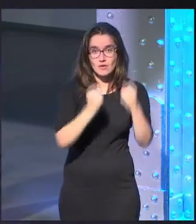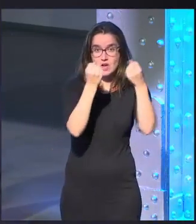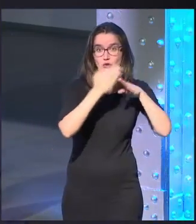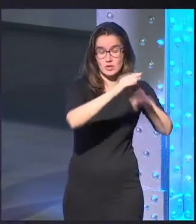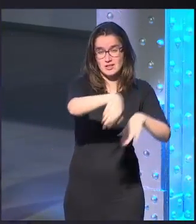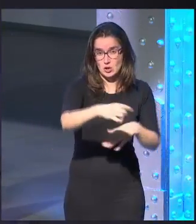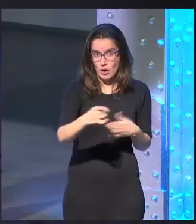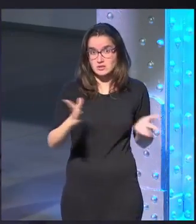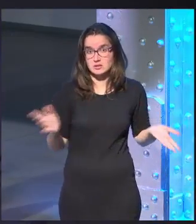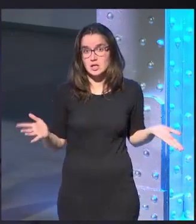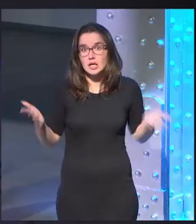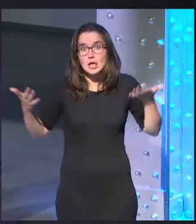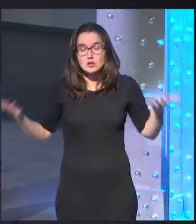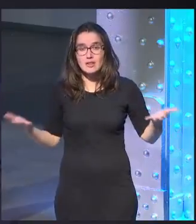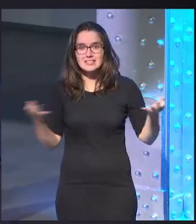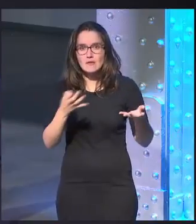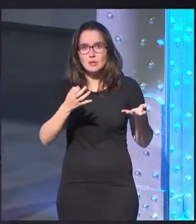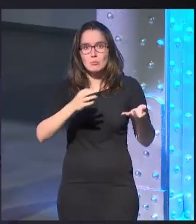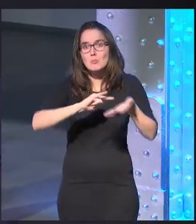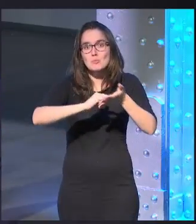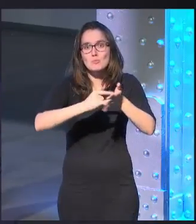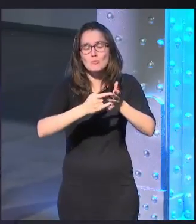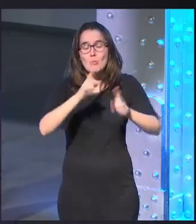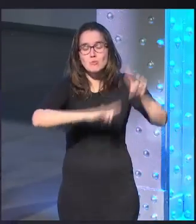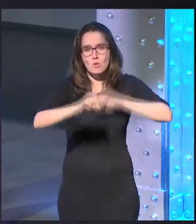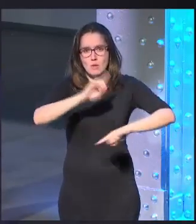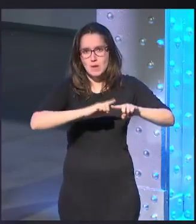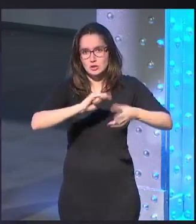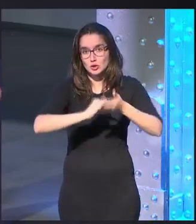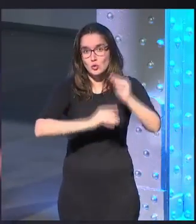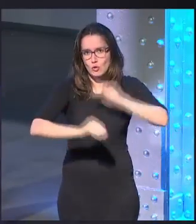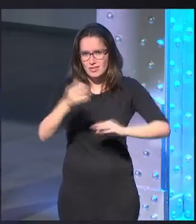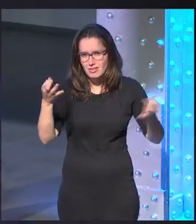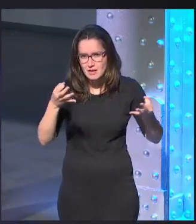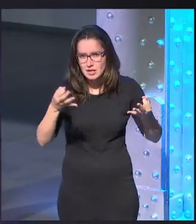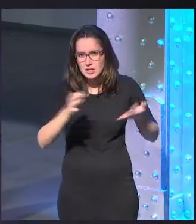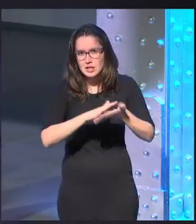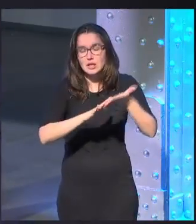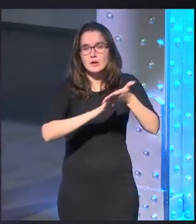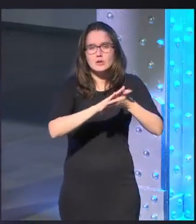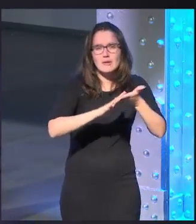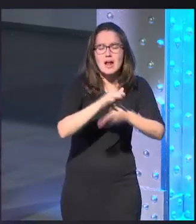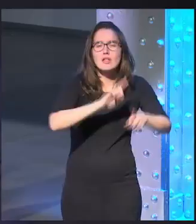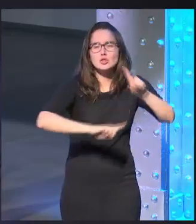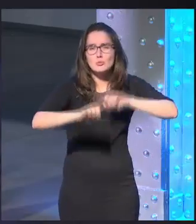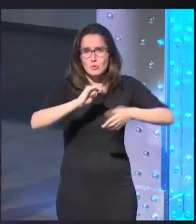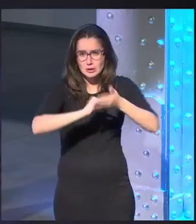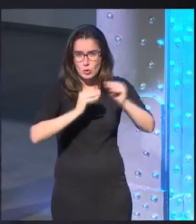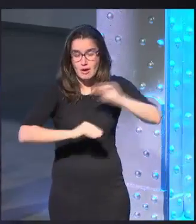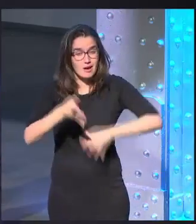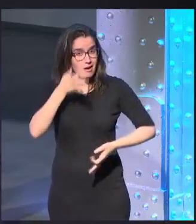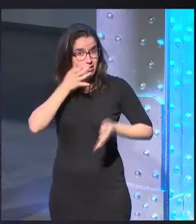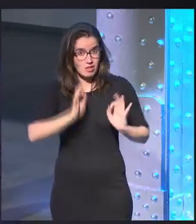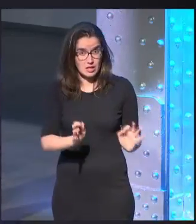pero no es suficiente. Entonces hay que resolver un problema. Esto ya todo el mundo habla del pain solution y tal, pero es que es la pura realidad.